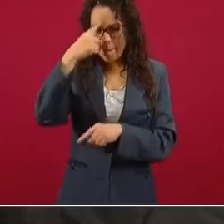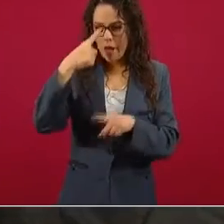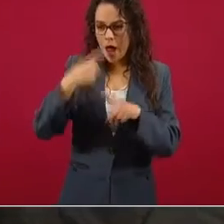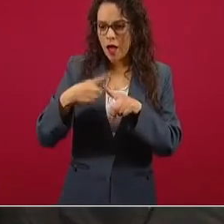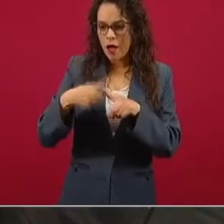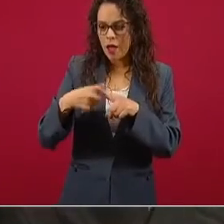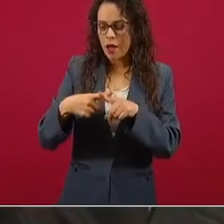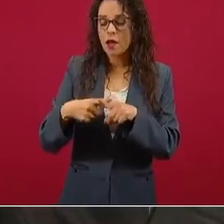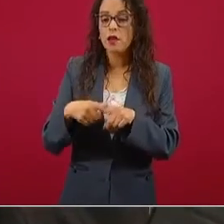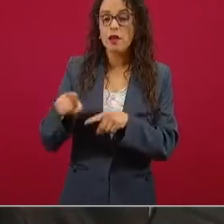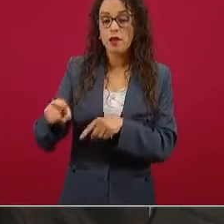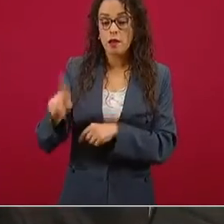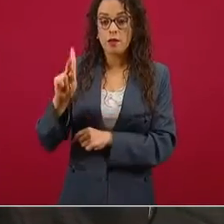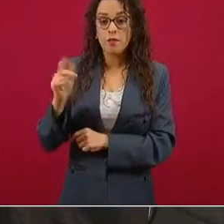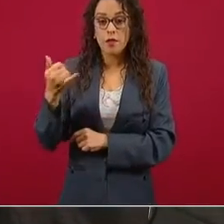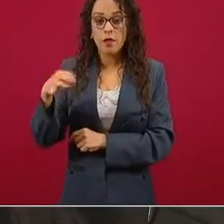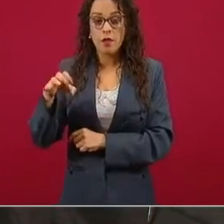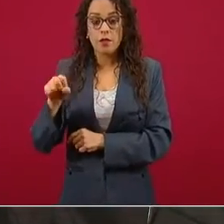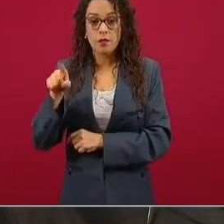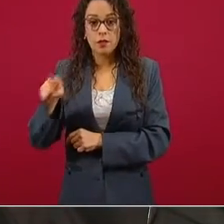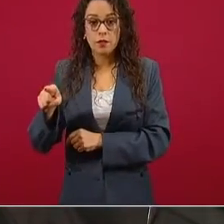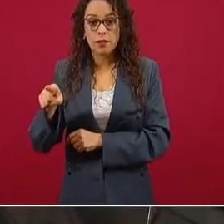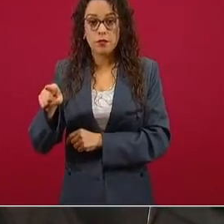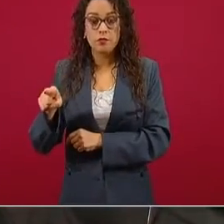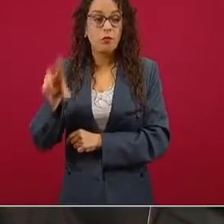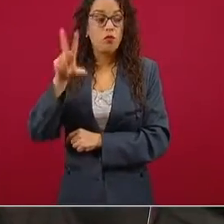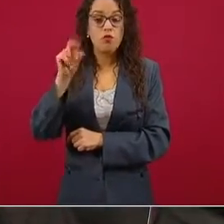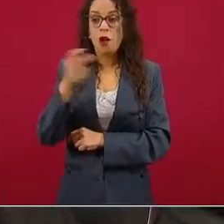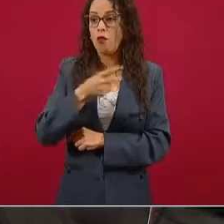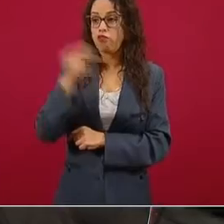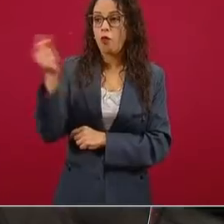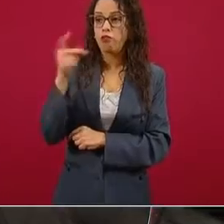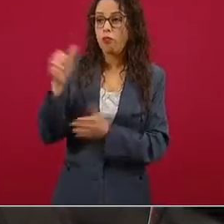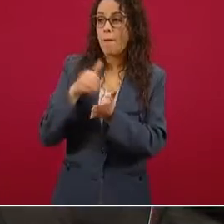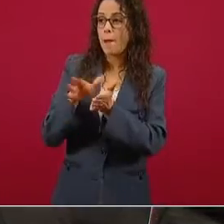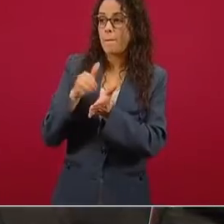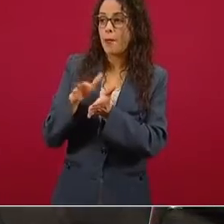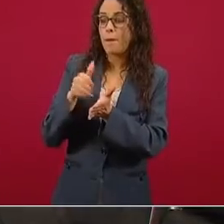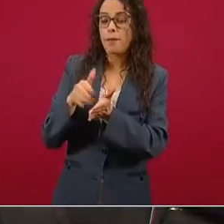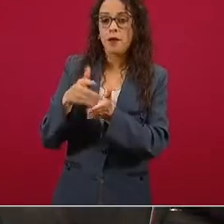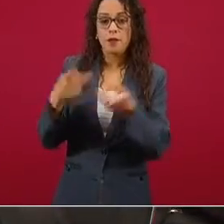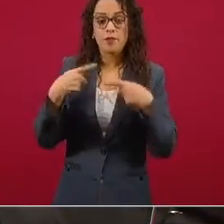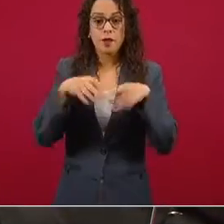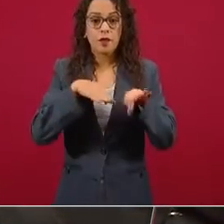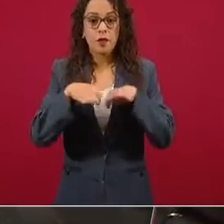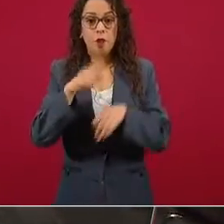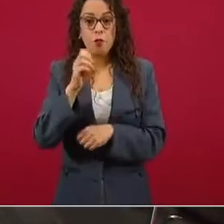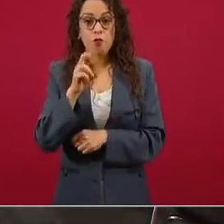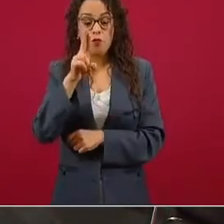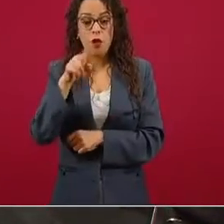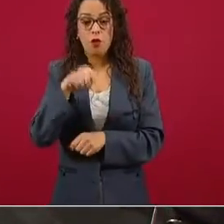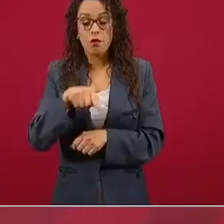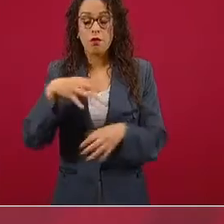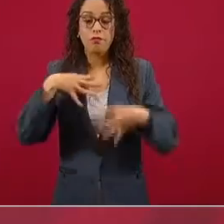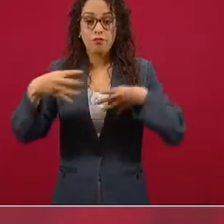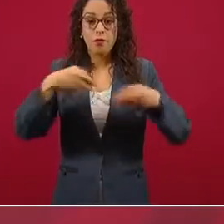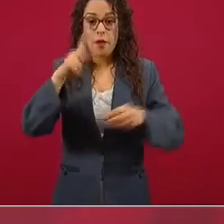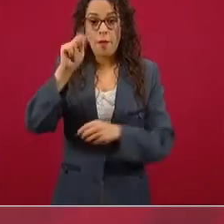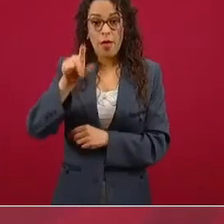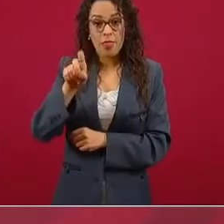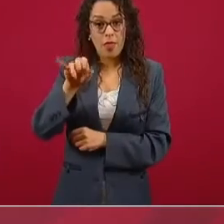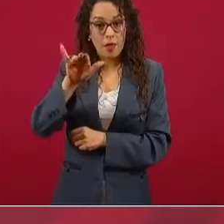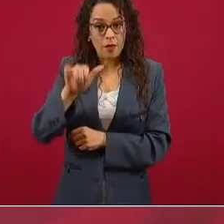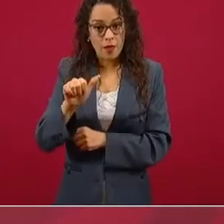empresas que no despidieron a sus trabajadores con la pandemia y se les dio este